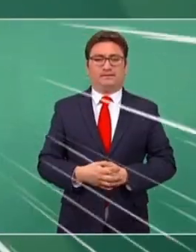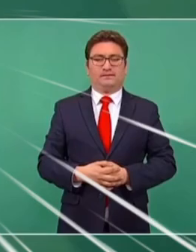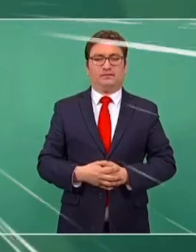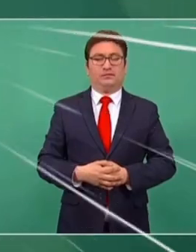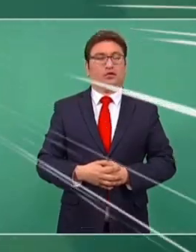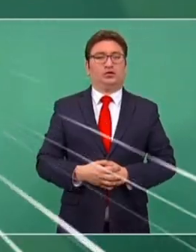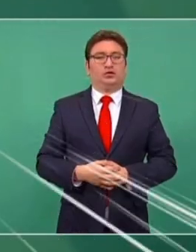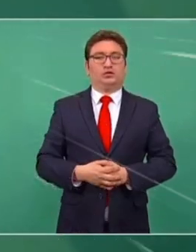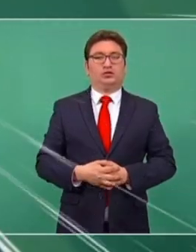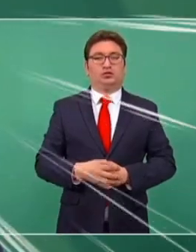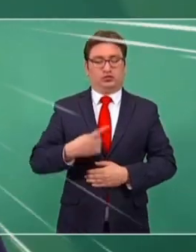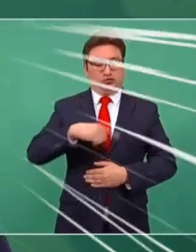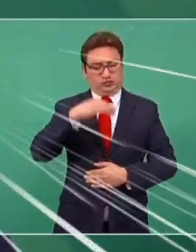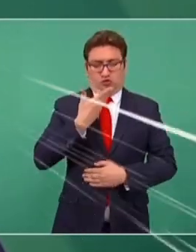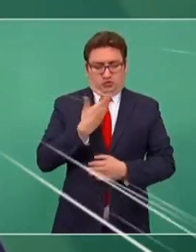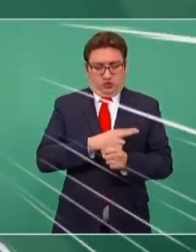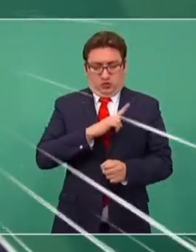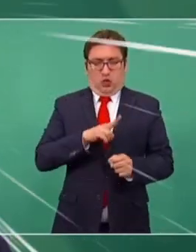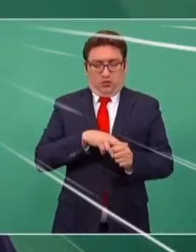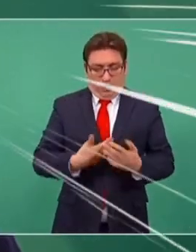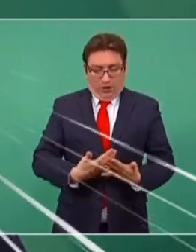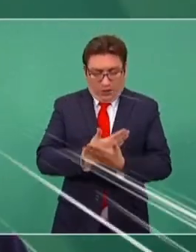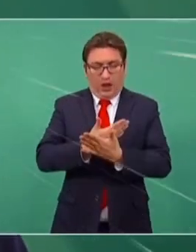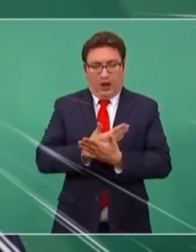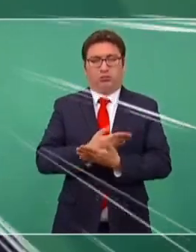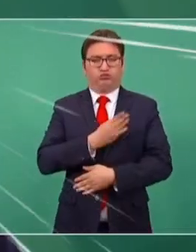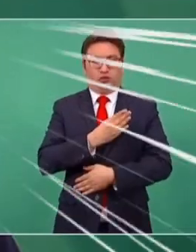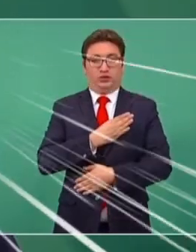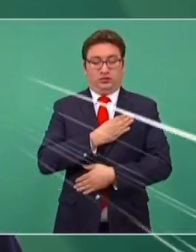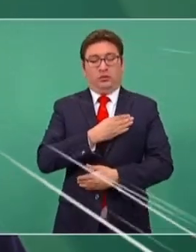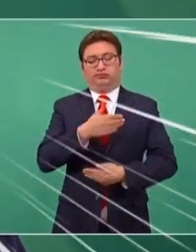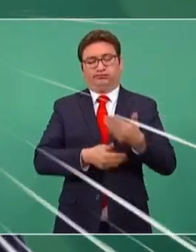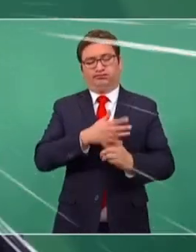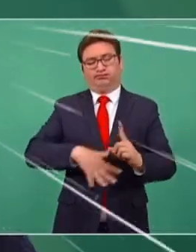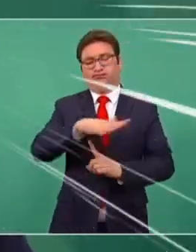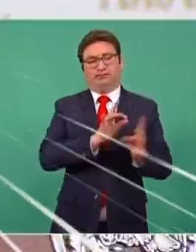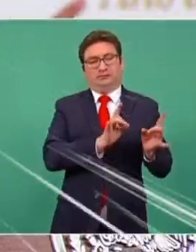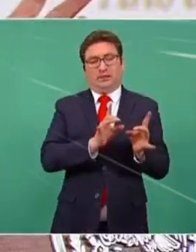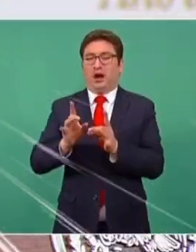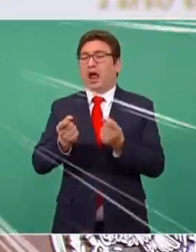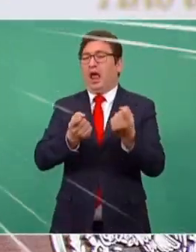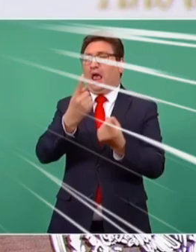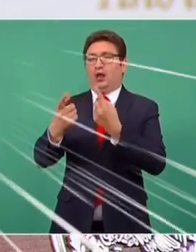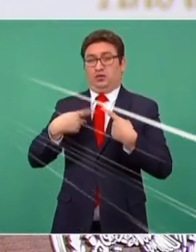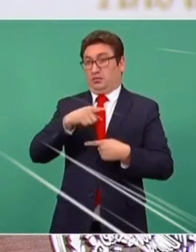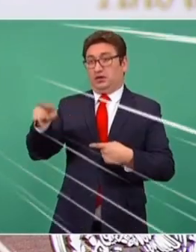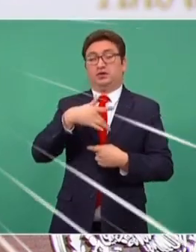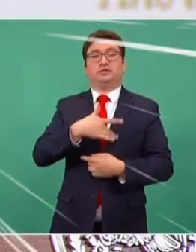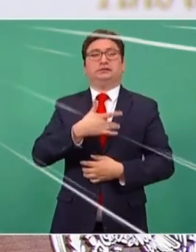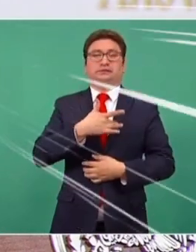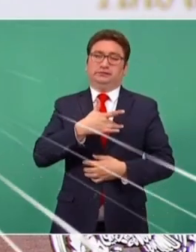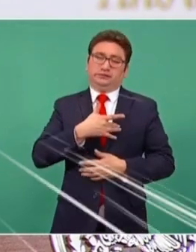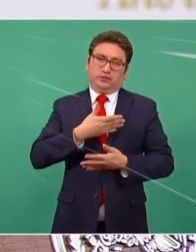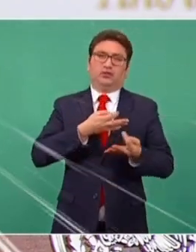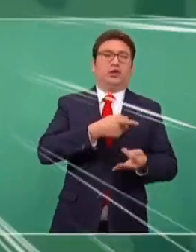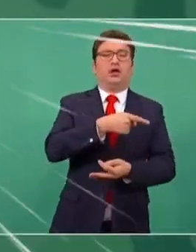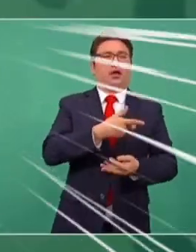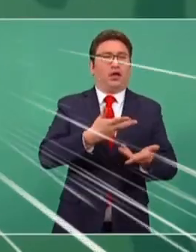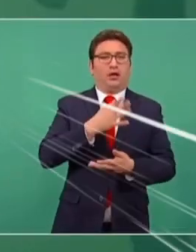todos los seres humanos somos buenos. Son las circunstancias las que llevan a algunos a tomar el